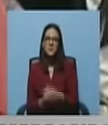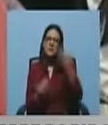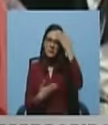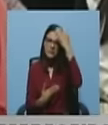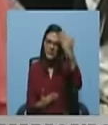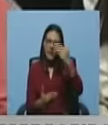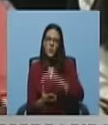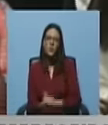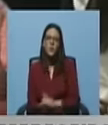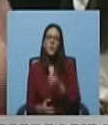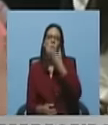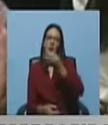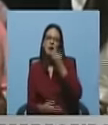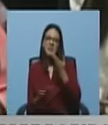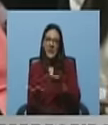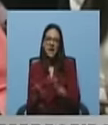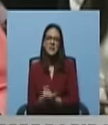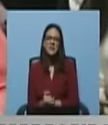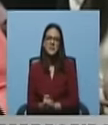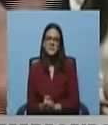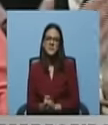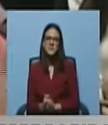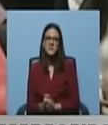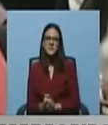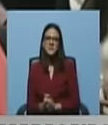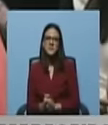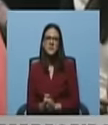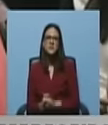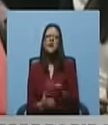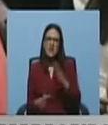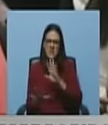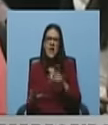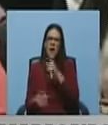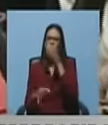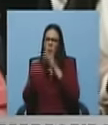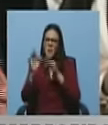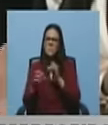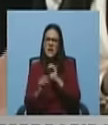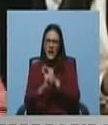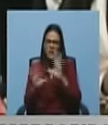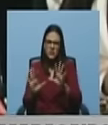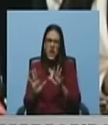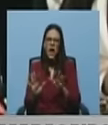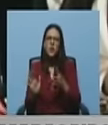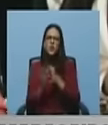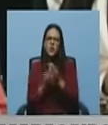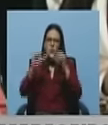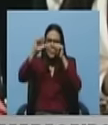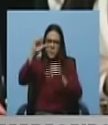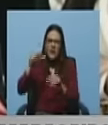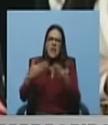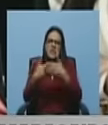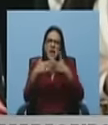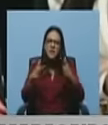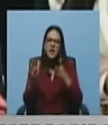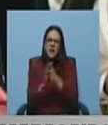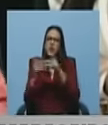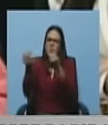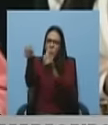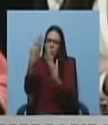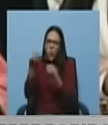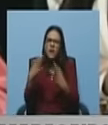Saludos. Buenas tardes, señor Eligio. Queda sugerido de su exposición, o queda allí abierta de su